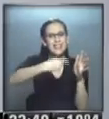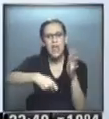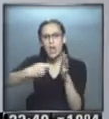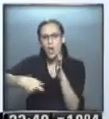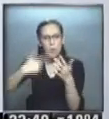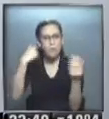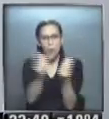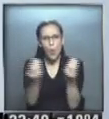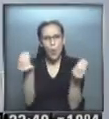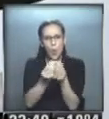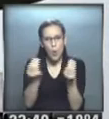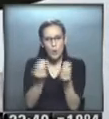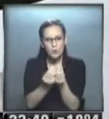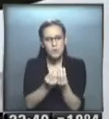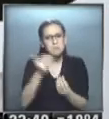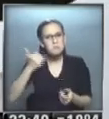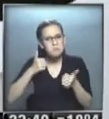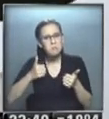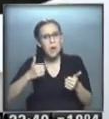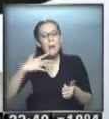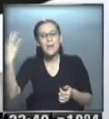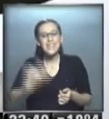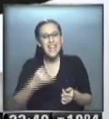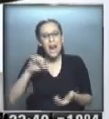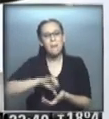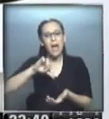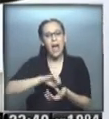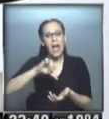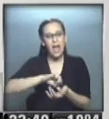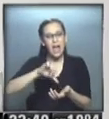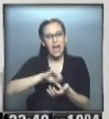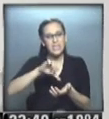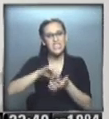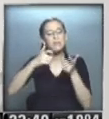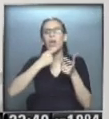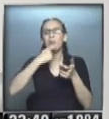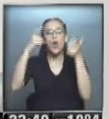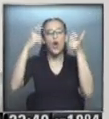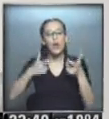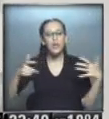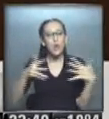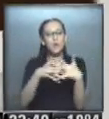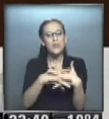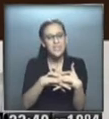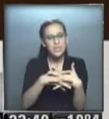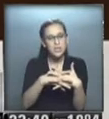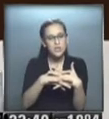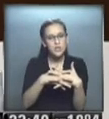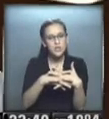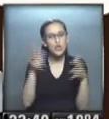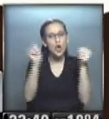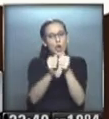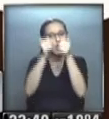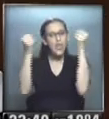ahora. Se transformó en un éxito sobre todo en los países angloparlantes. En el Reino Unido, por ejemplo, ahí salen los